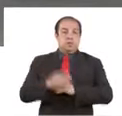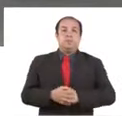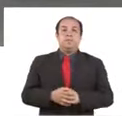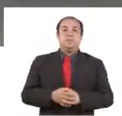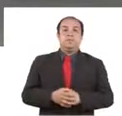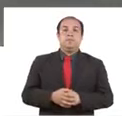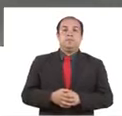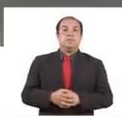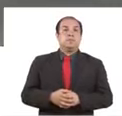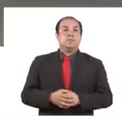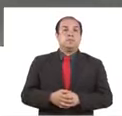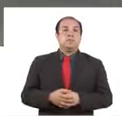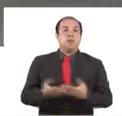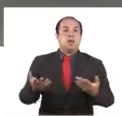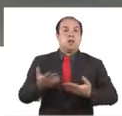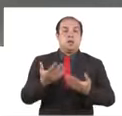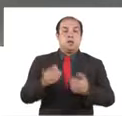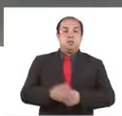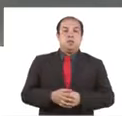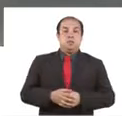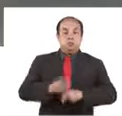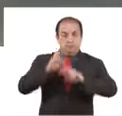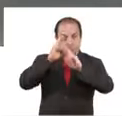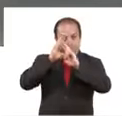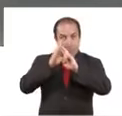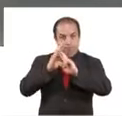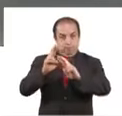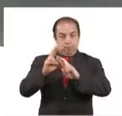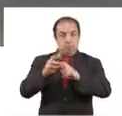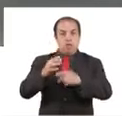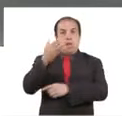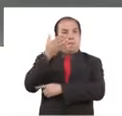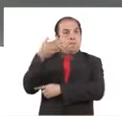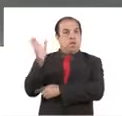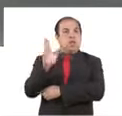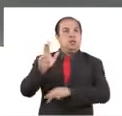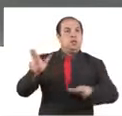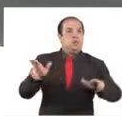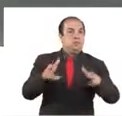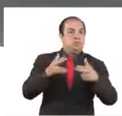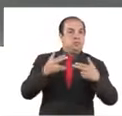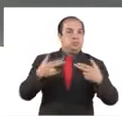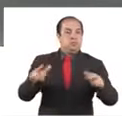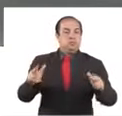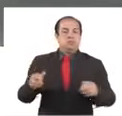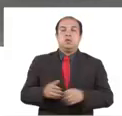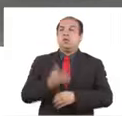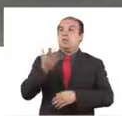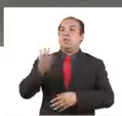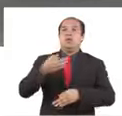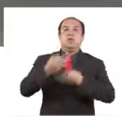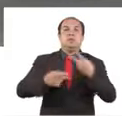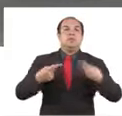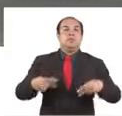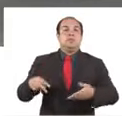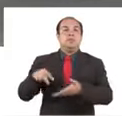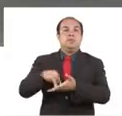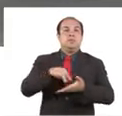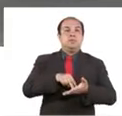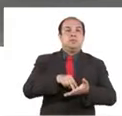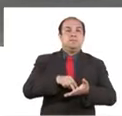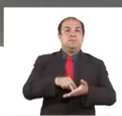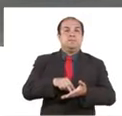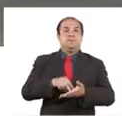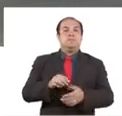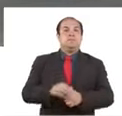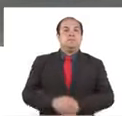que corresponden a nuestros símbolos patrios, por lo que pedimos a todas y todos los presentes sean tan amables de